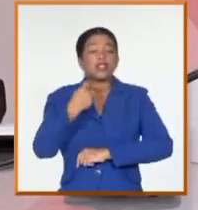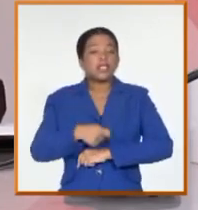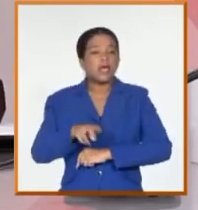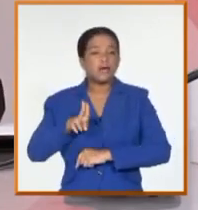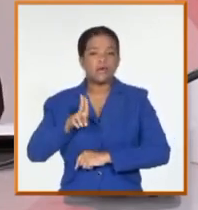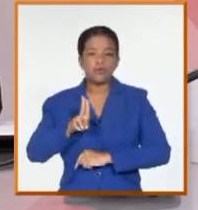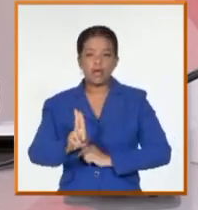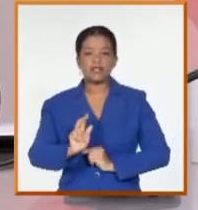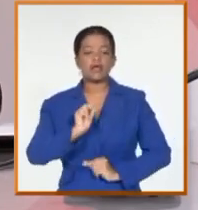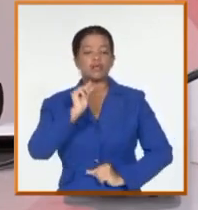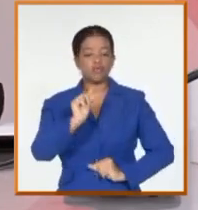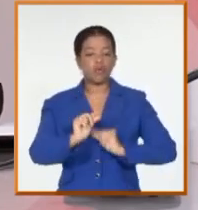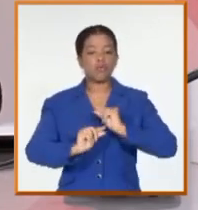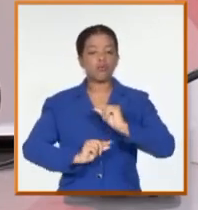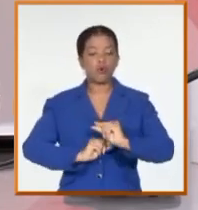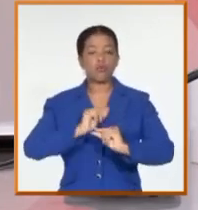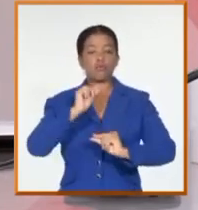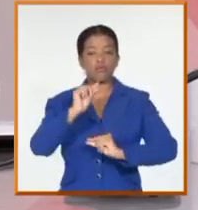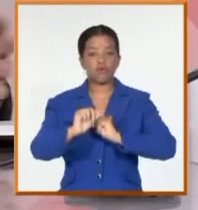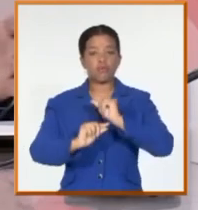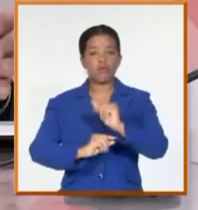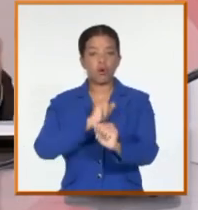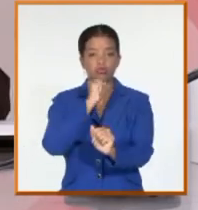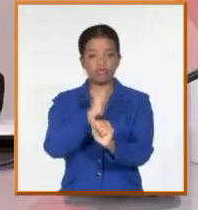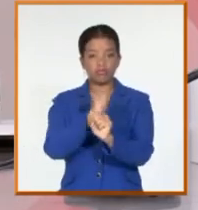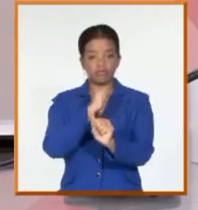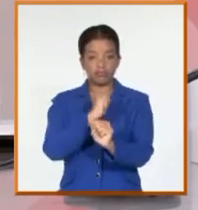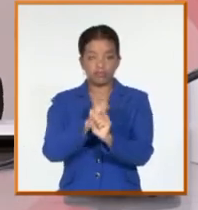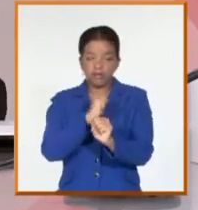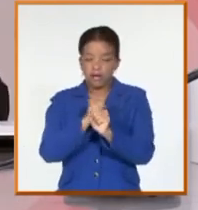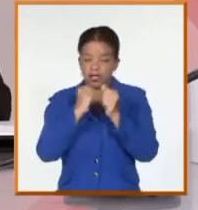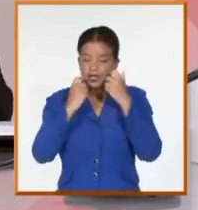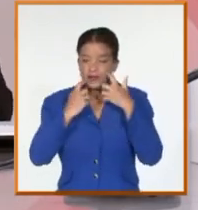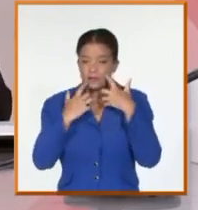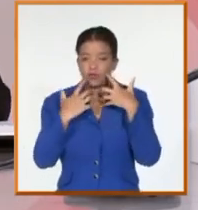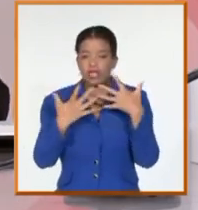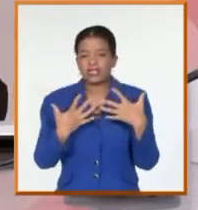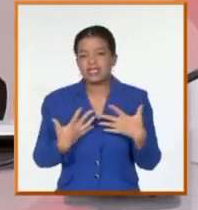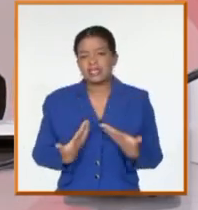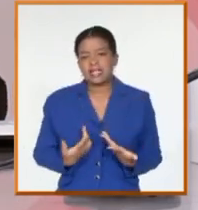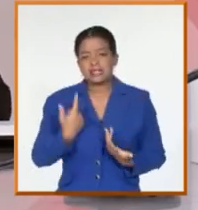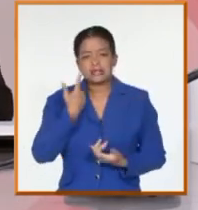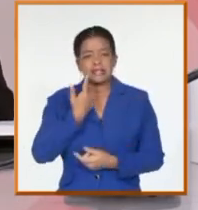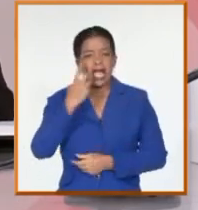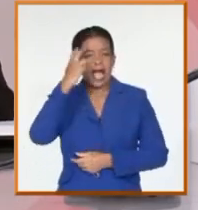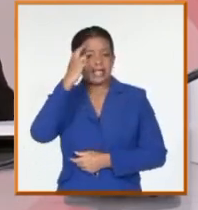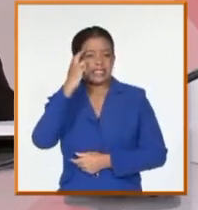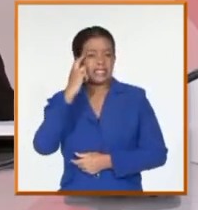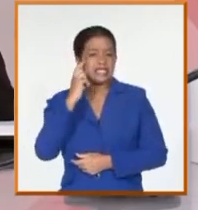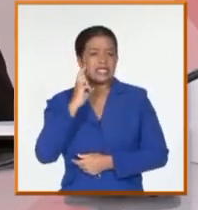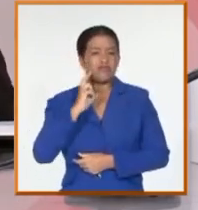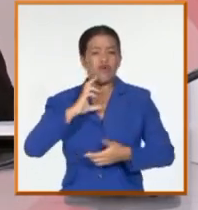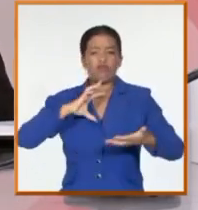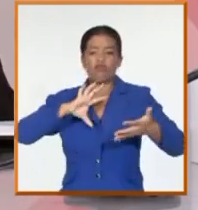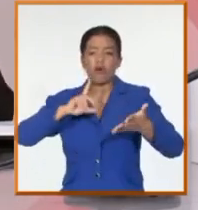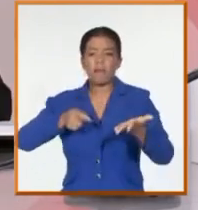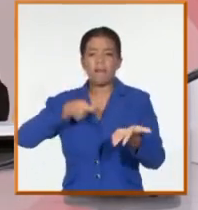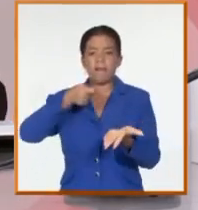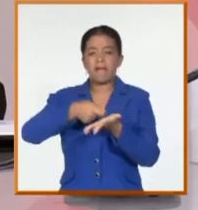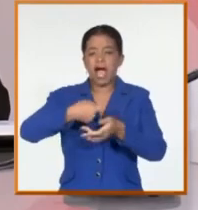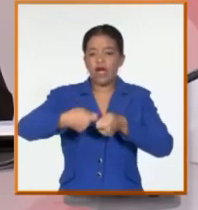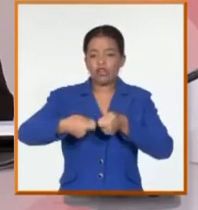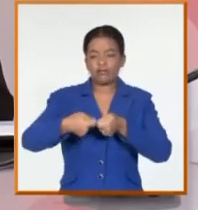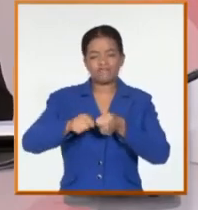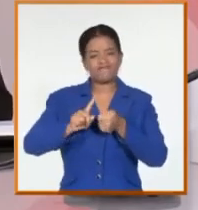necesarios e imprescindibles para dejar de una vez por todas sentadas las posibilidades de comercio electrónico de pagos